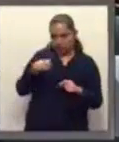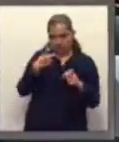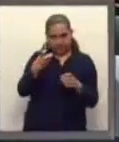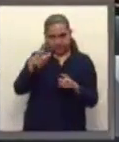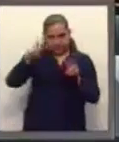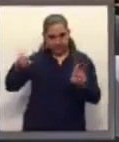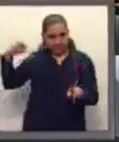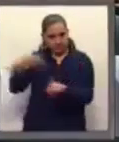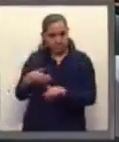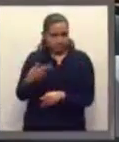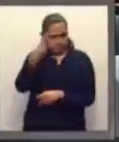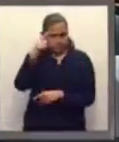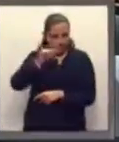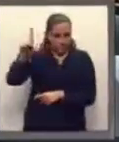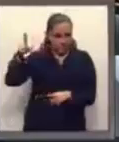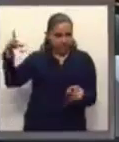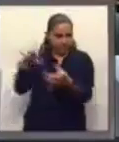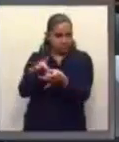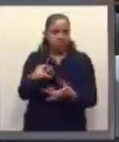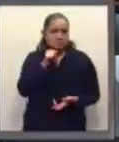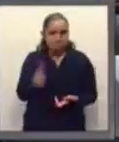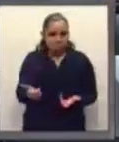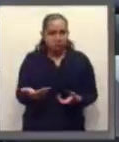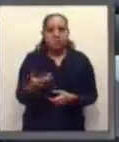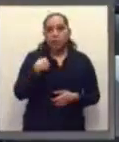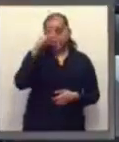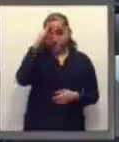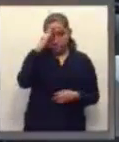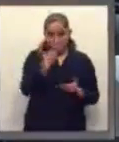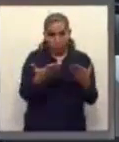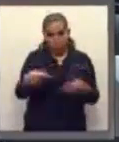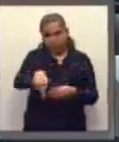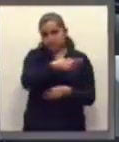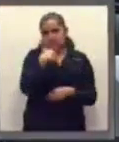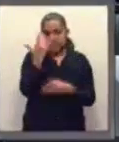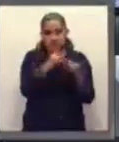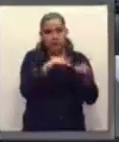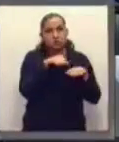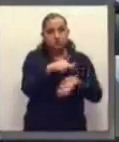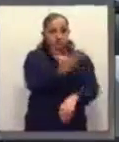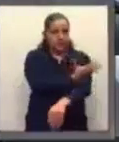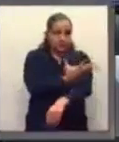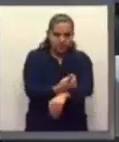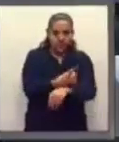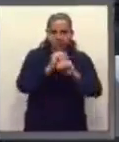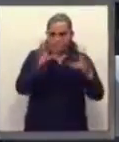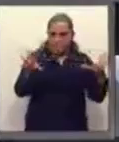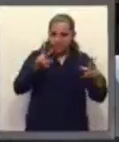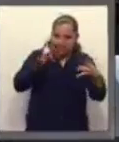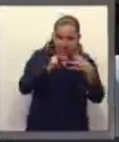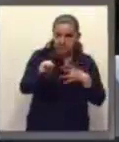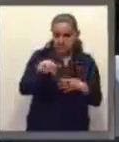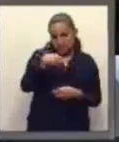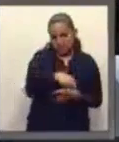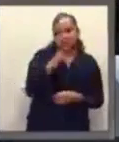profesionalismo. Yo creo que en este proceso de transparencia que se está impulsando tanto en la Cámara de Diputados como de Senadores,